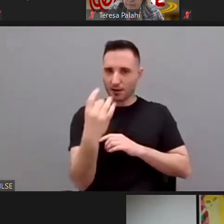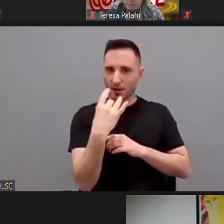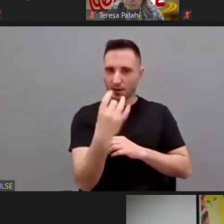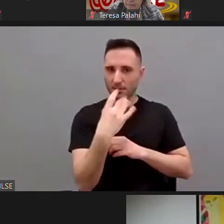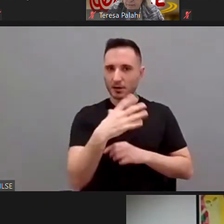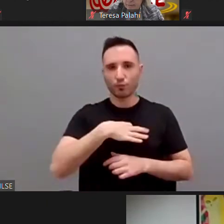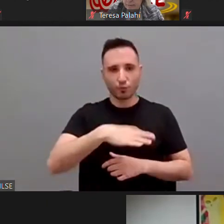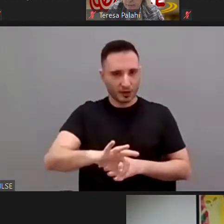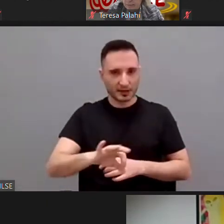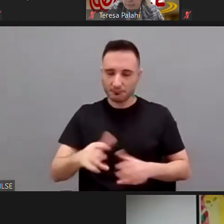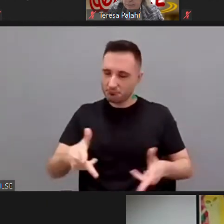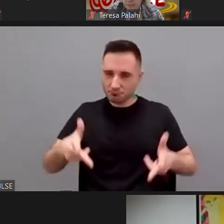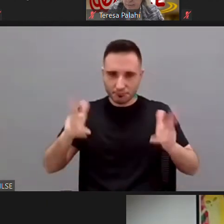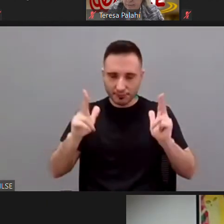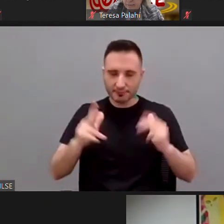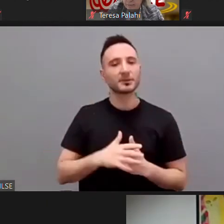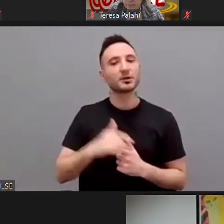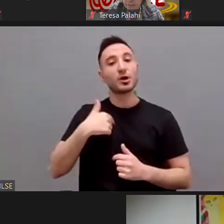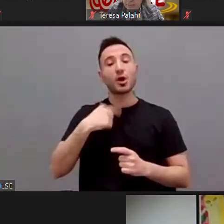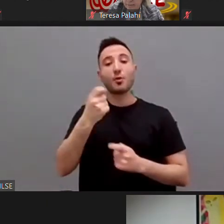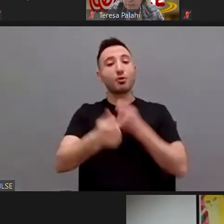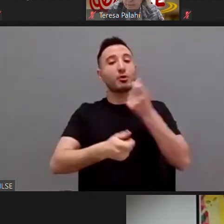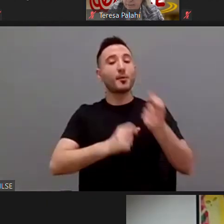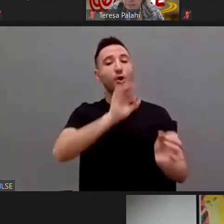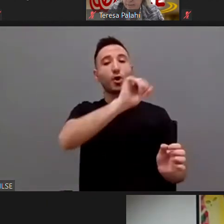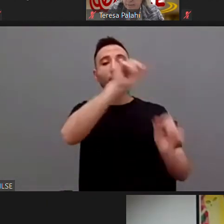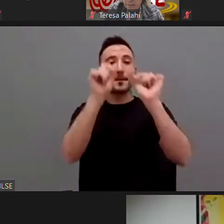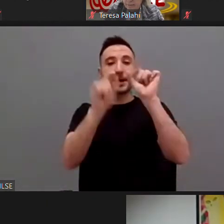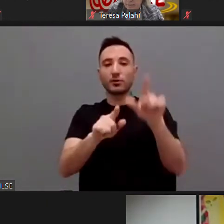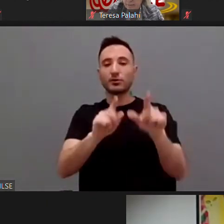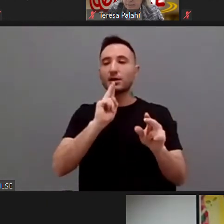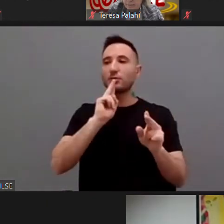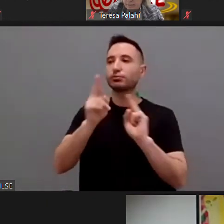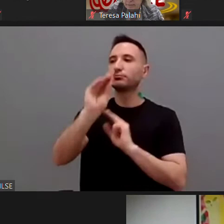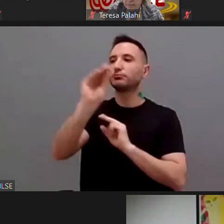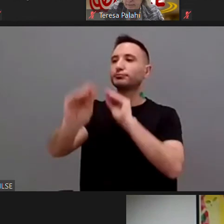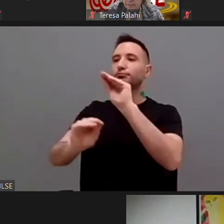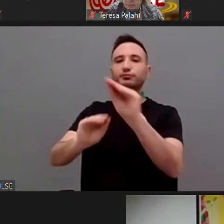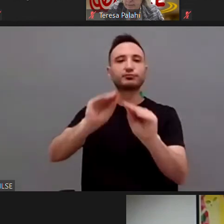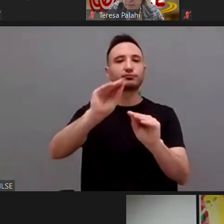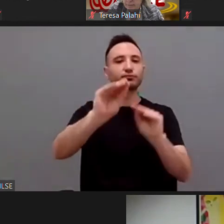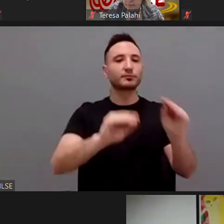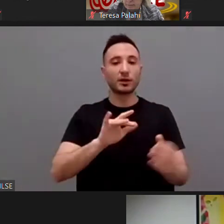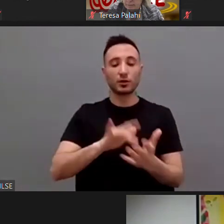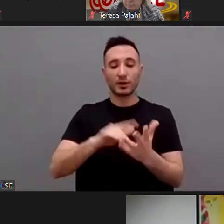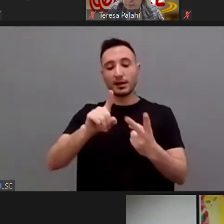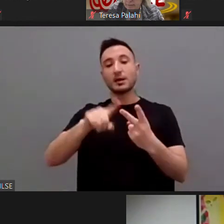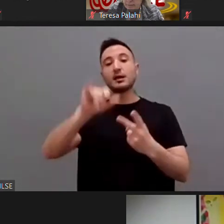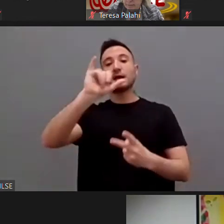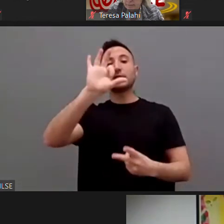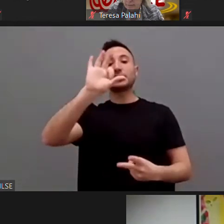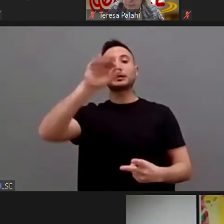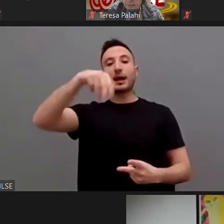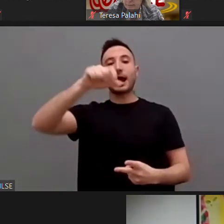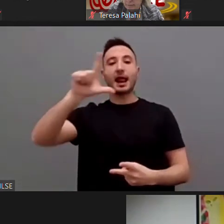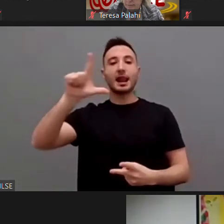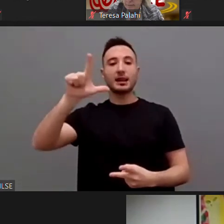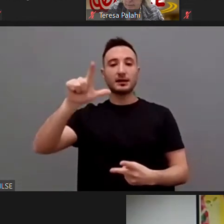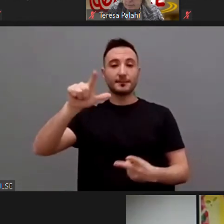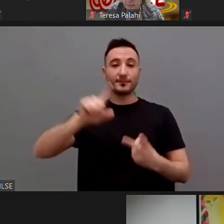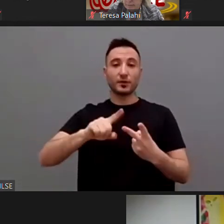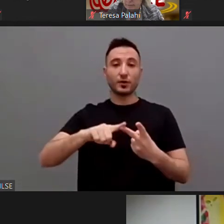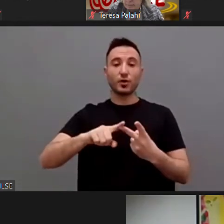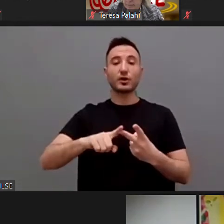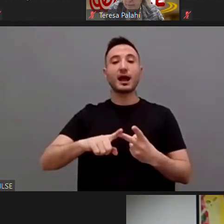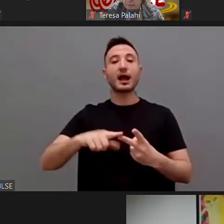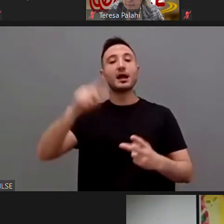repartiendo esas preguntas a cada uno de los ponentes. Ismael Franco es licenciado en Derecho por la Universidad Complutense de